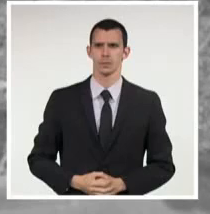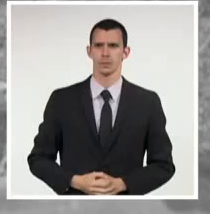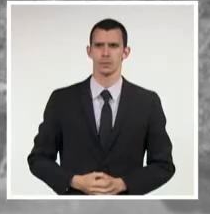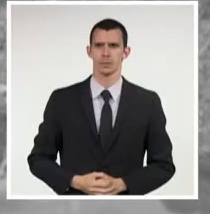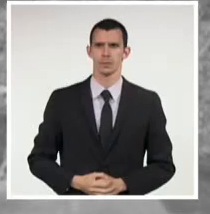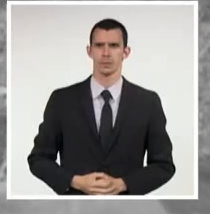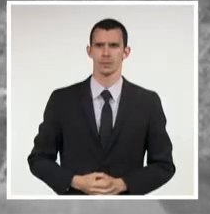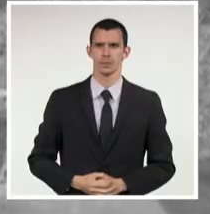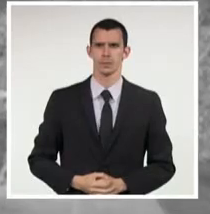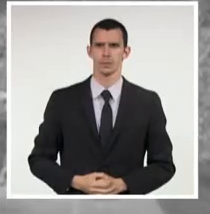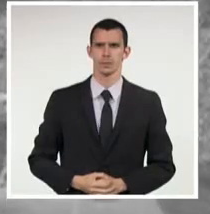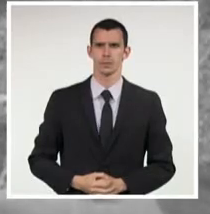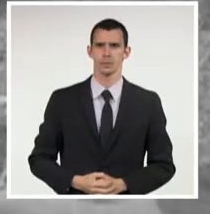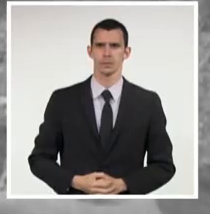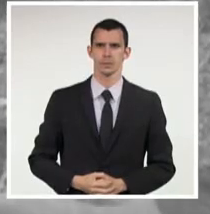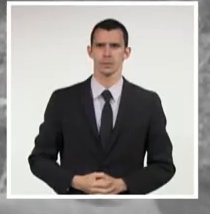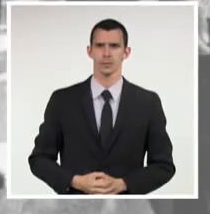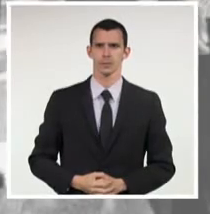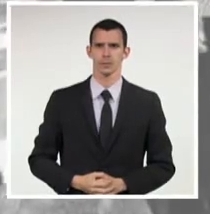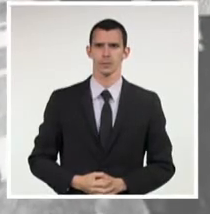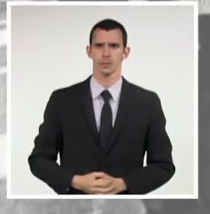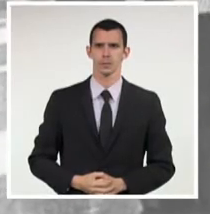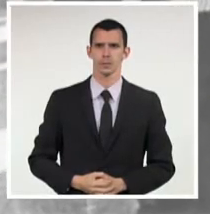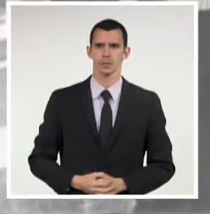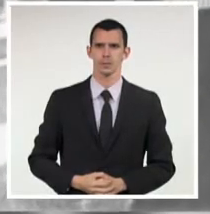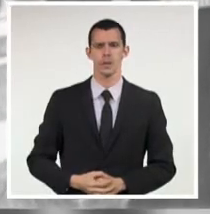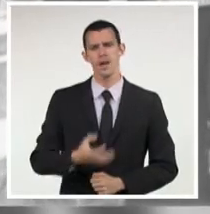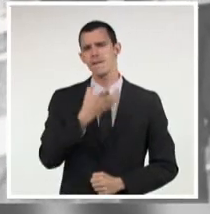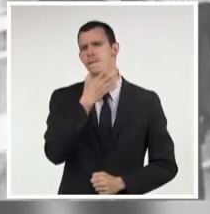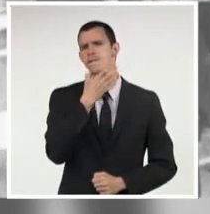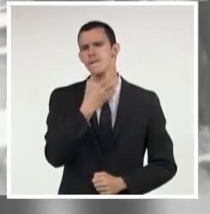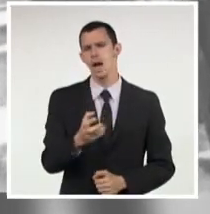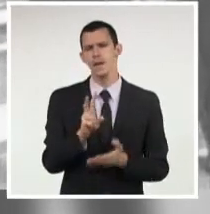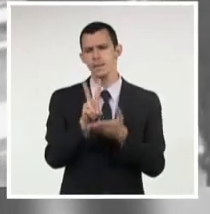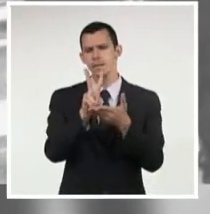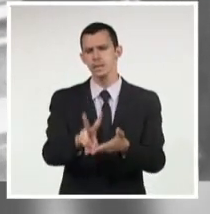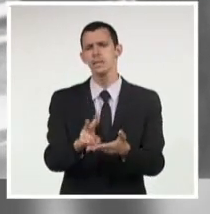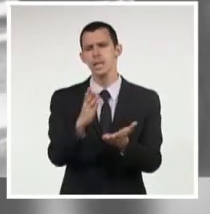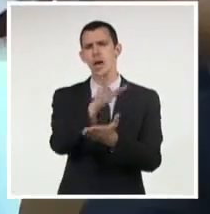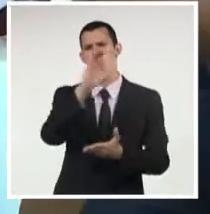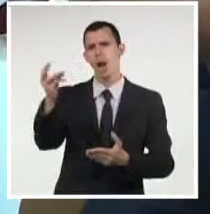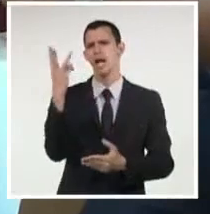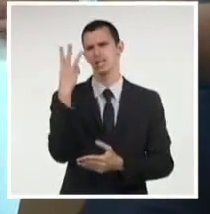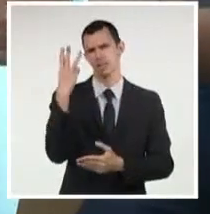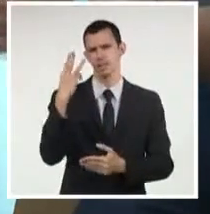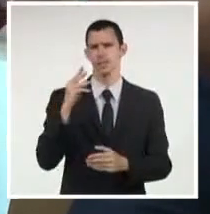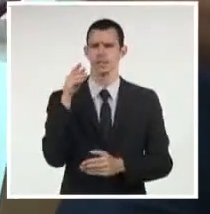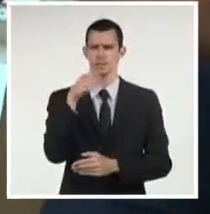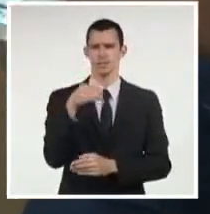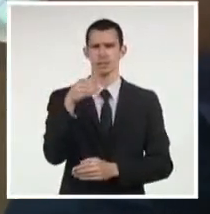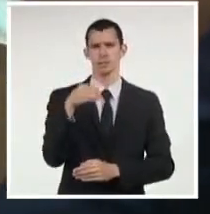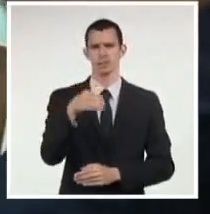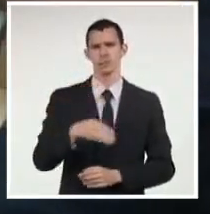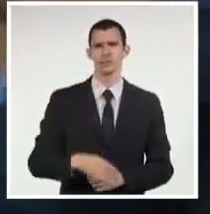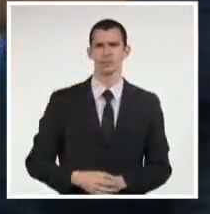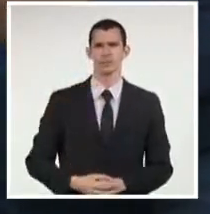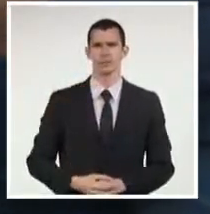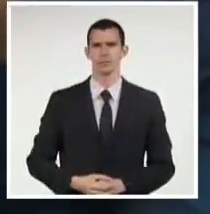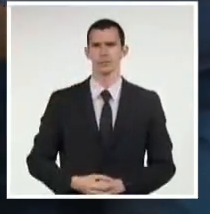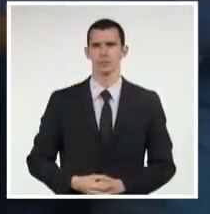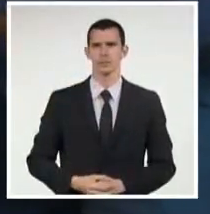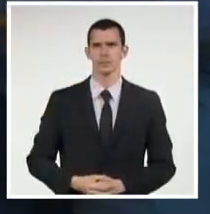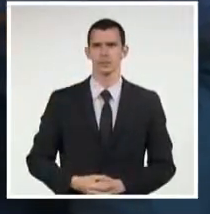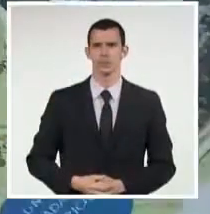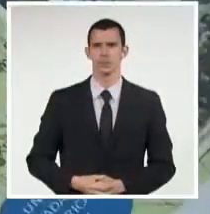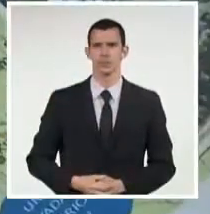El comandante en jefe Fidel Castro Ruz visitó la institución en tres ocasiones. En una de ellas expresó que